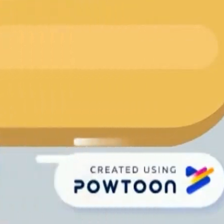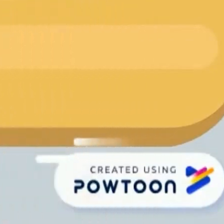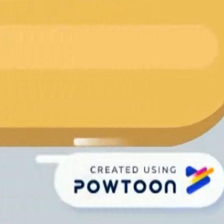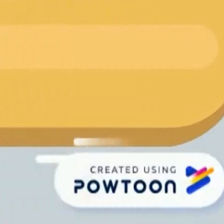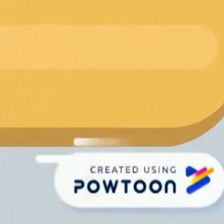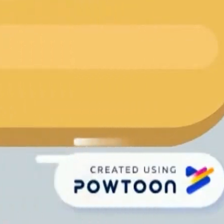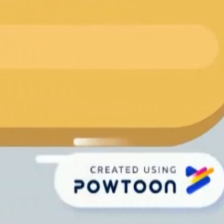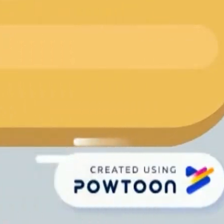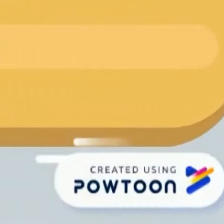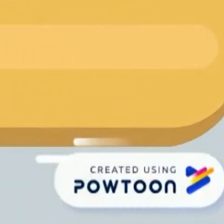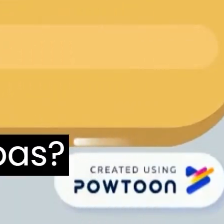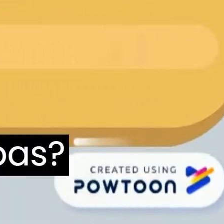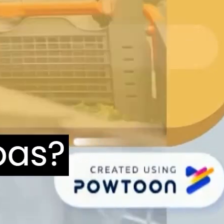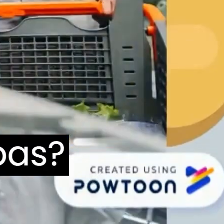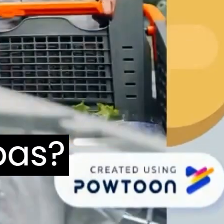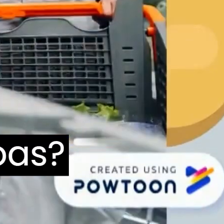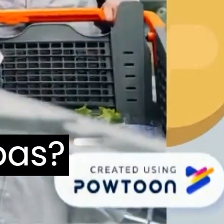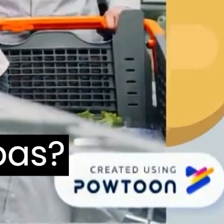conen